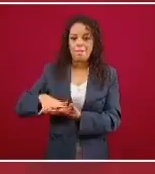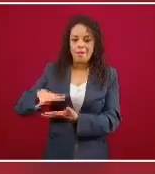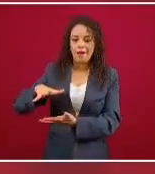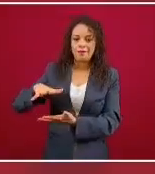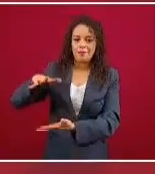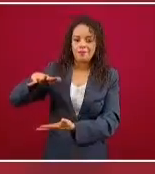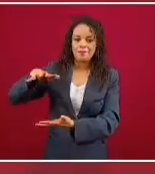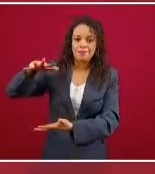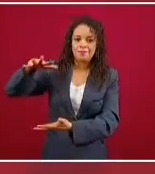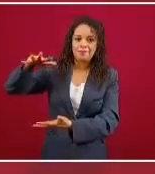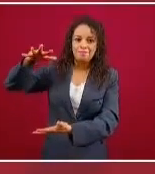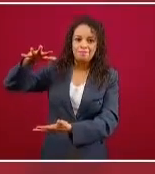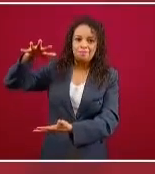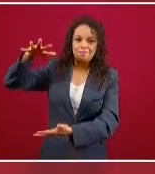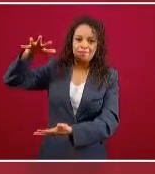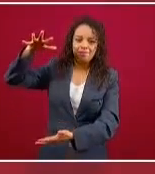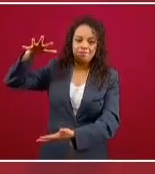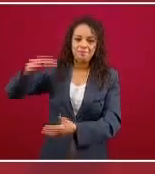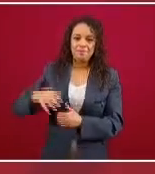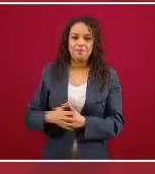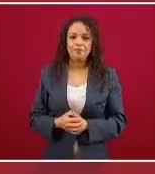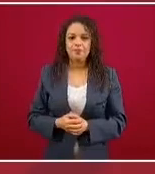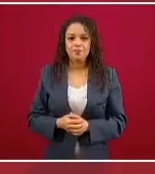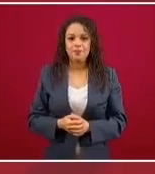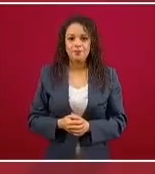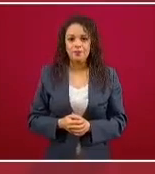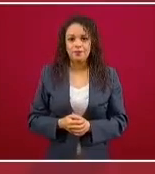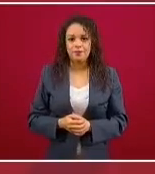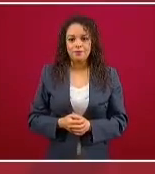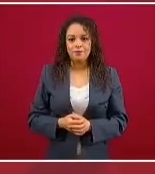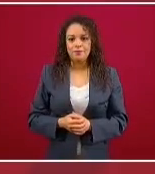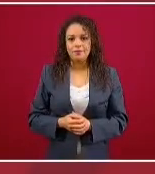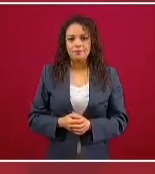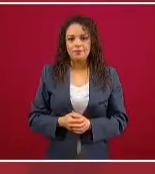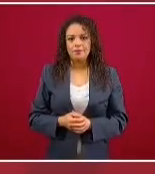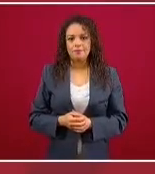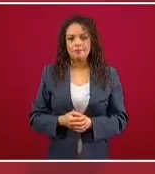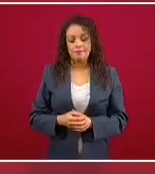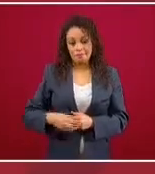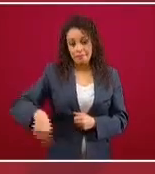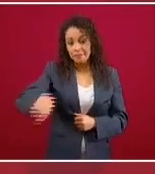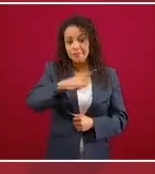capital de unas cuantas manos y se empobrecía